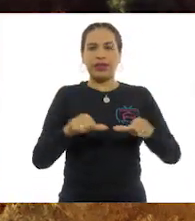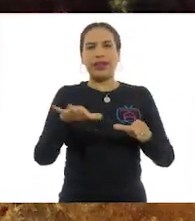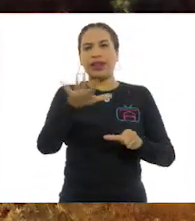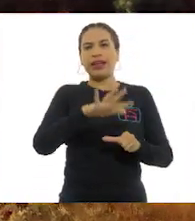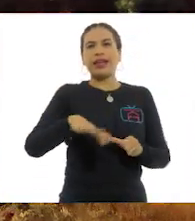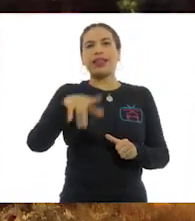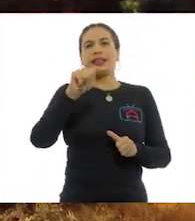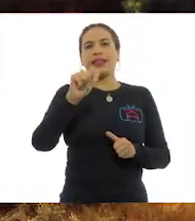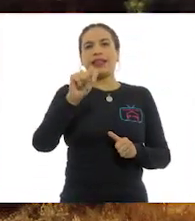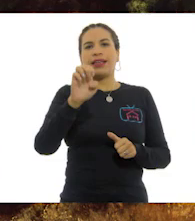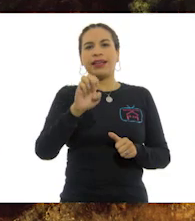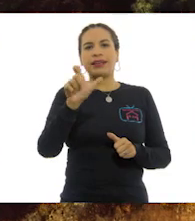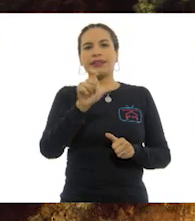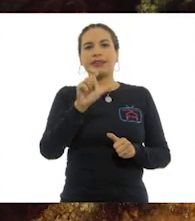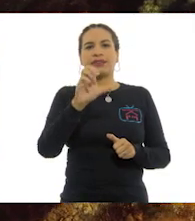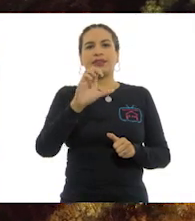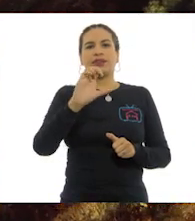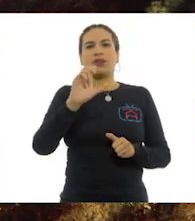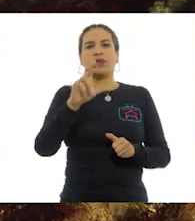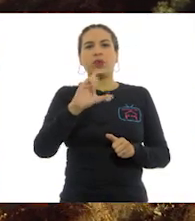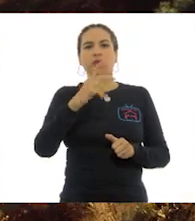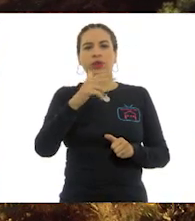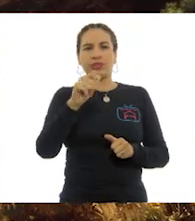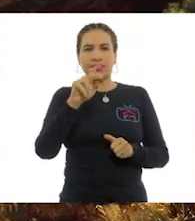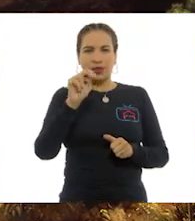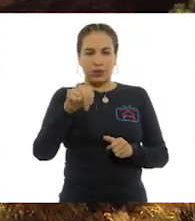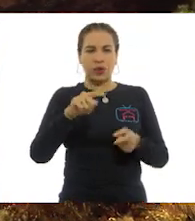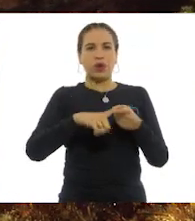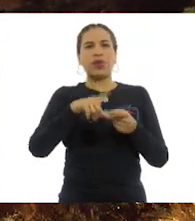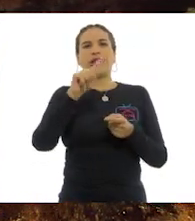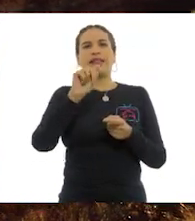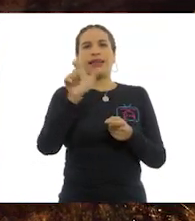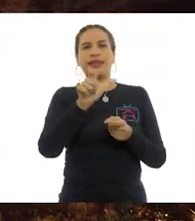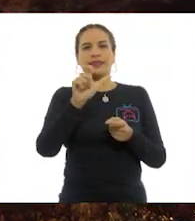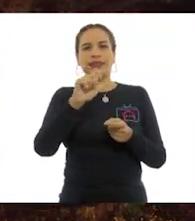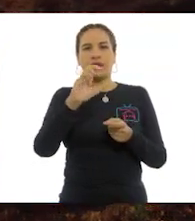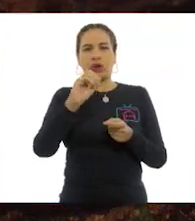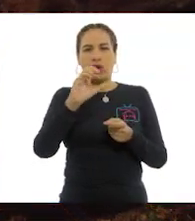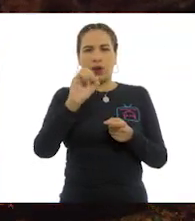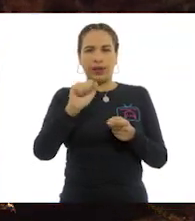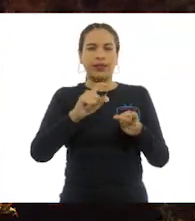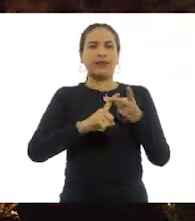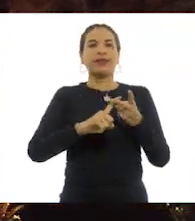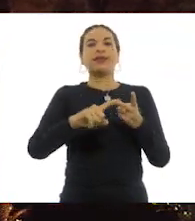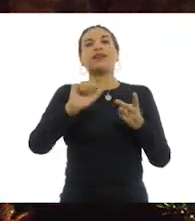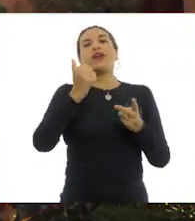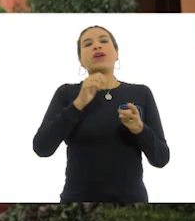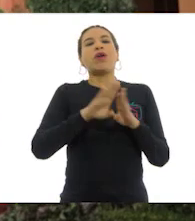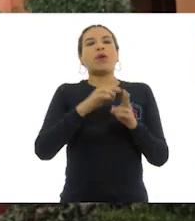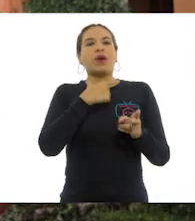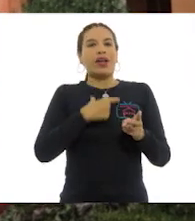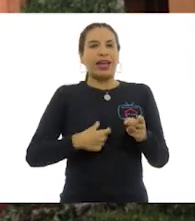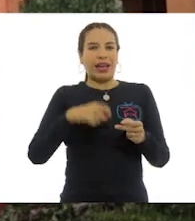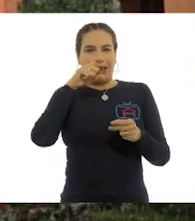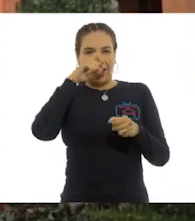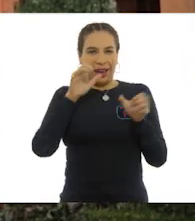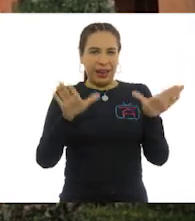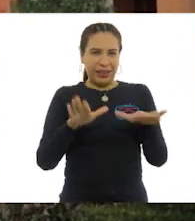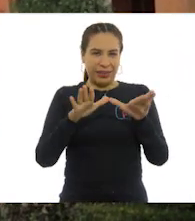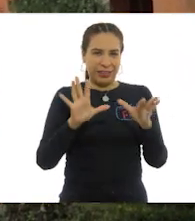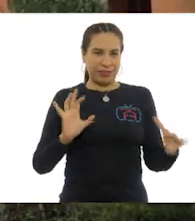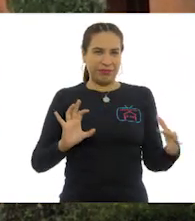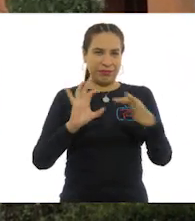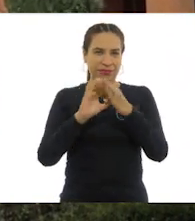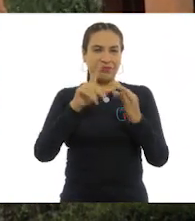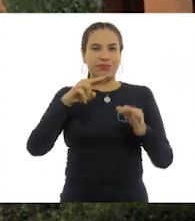le conocía como Coscacuaco. Coscat es collar y Coau águila. Y cuando se unen